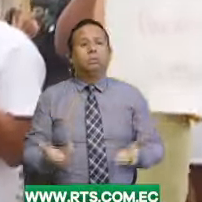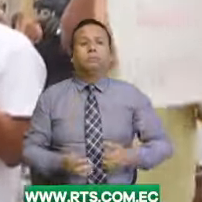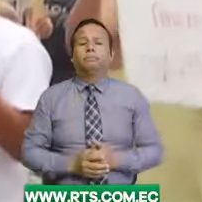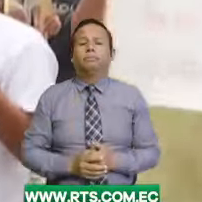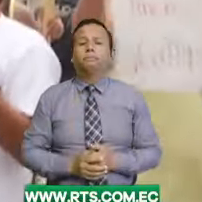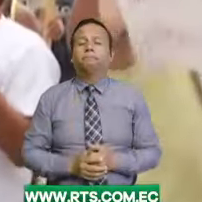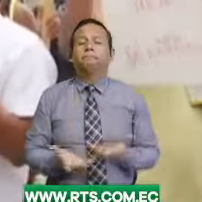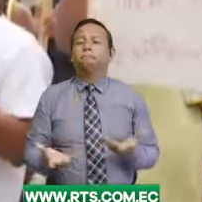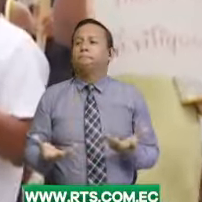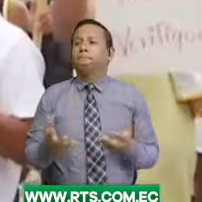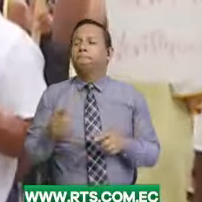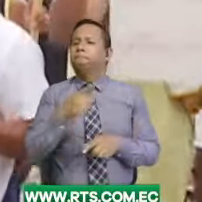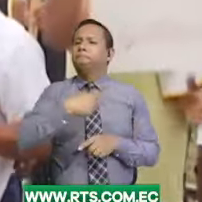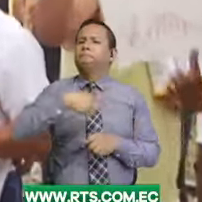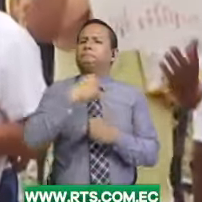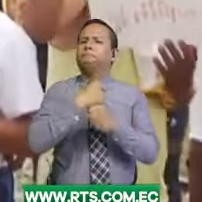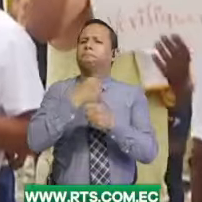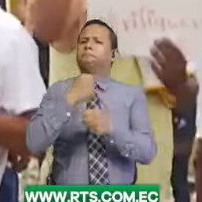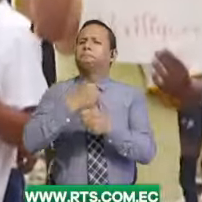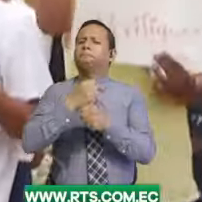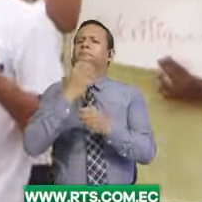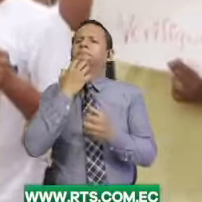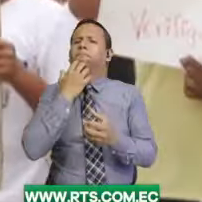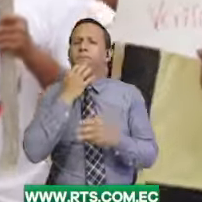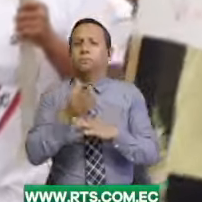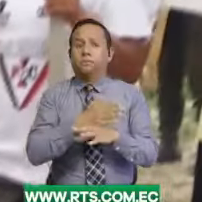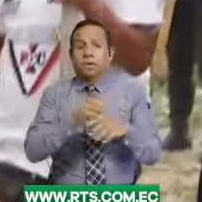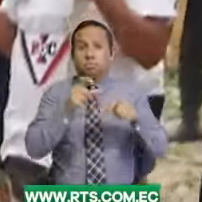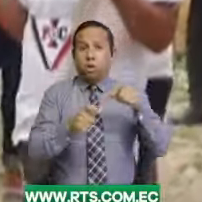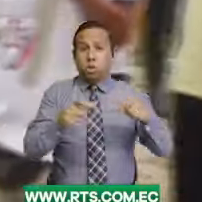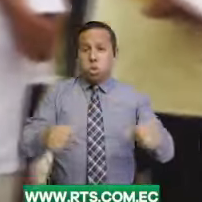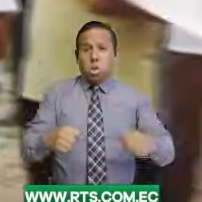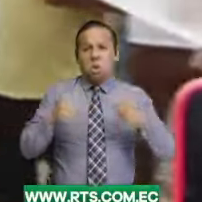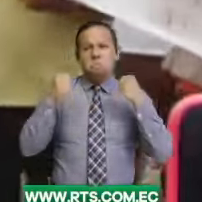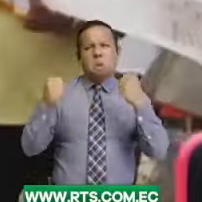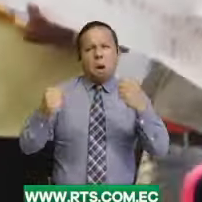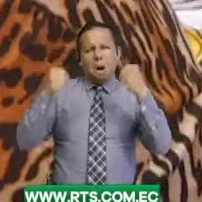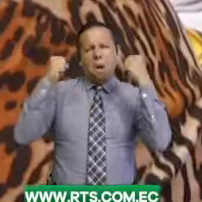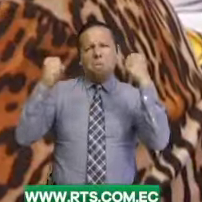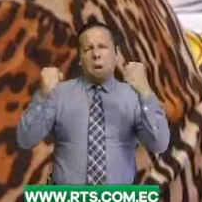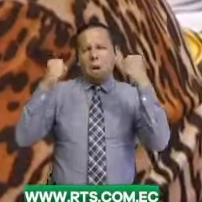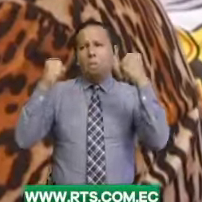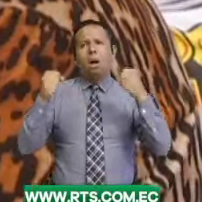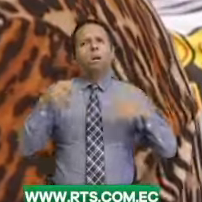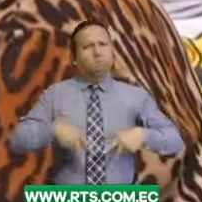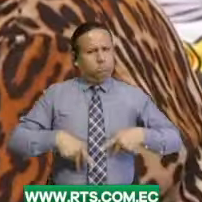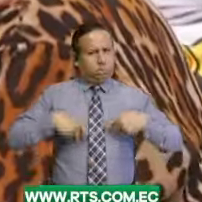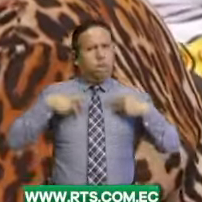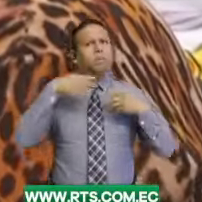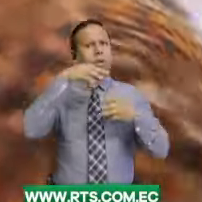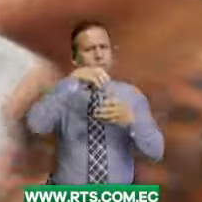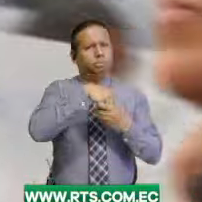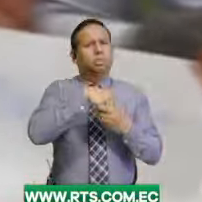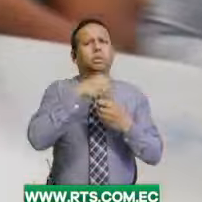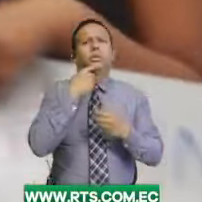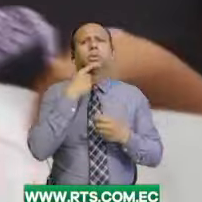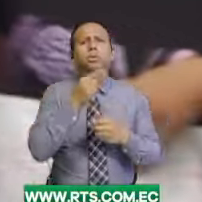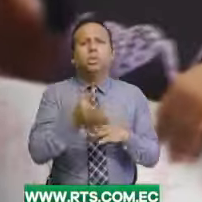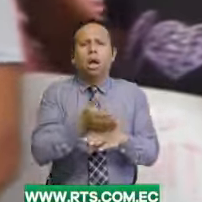El trabajo se ejecutó en medio de una protesta por parte de habitantes de fincas La Delia, quienes aseguran que se les